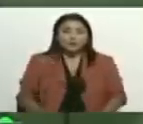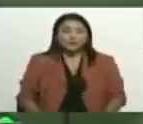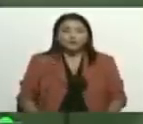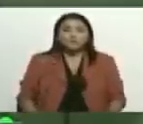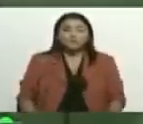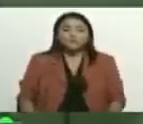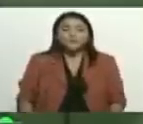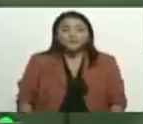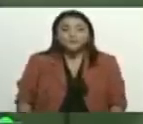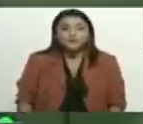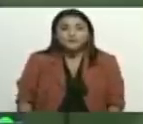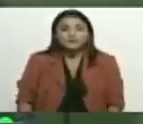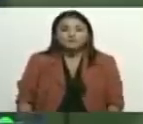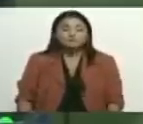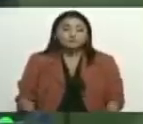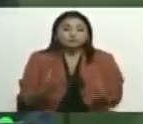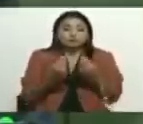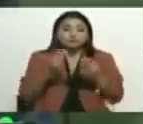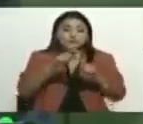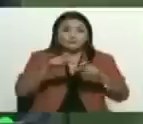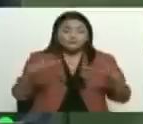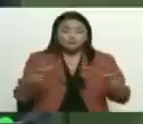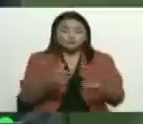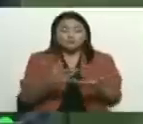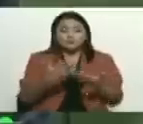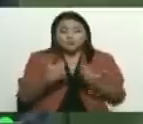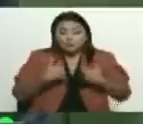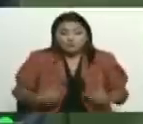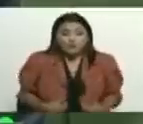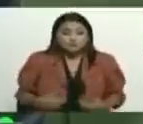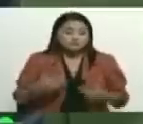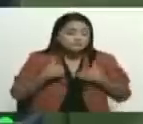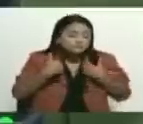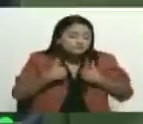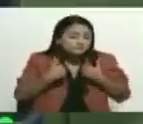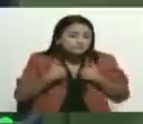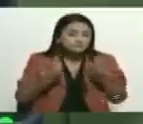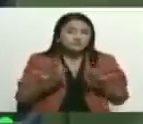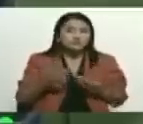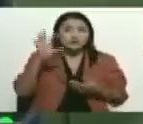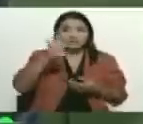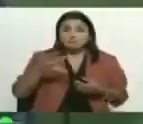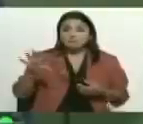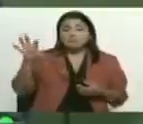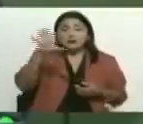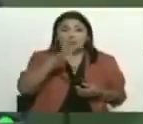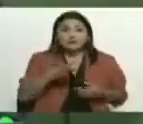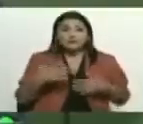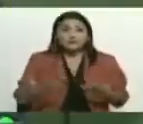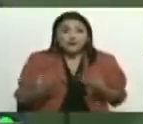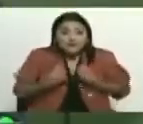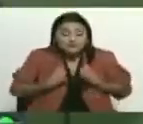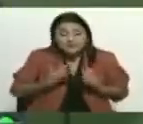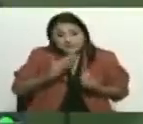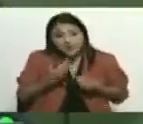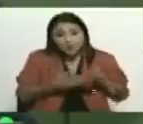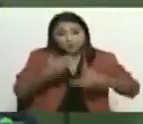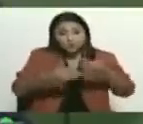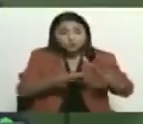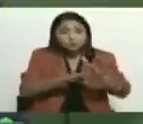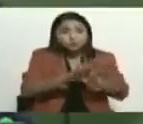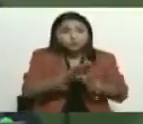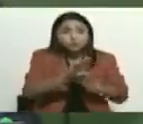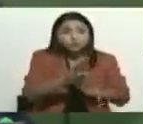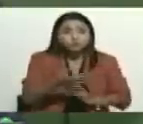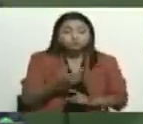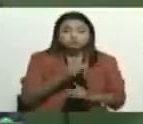de cientos de millones de seres humanos. ¿Cuánto pudieran nuestros pueblos elevar el nivel de vida de nuestros pueblos,